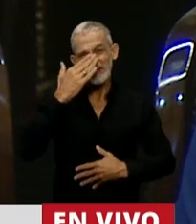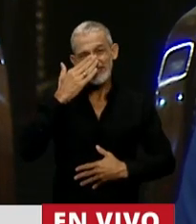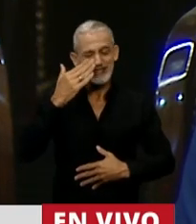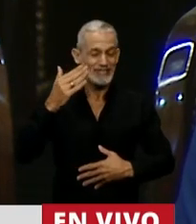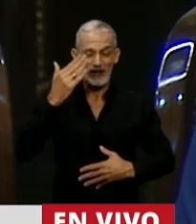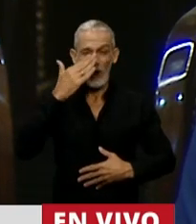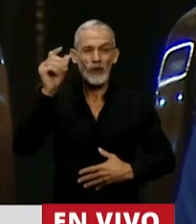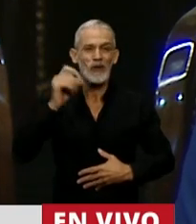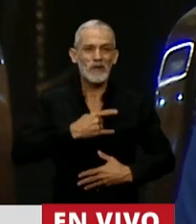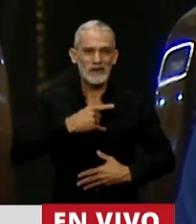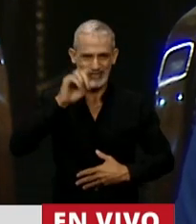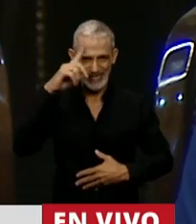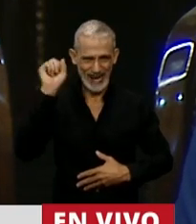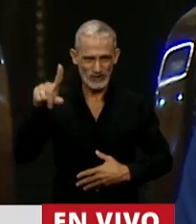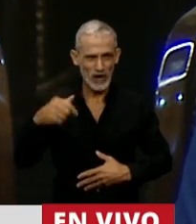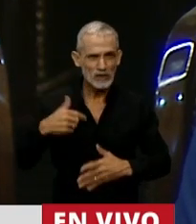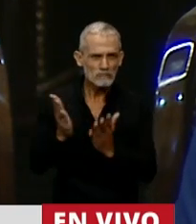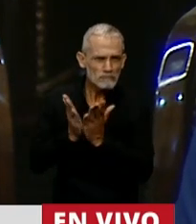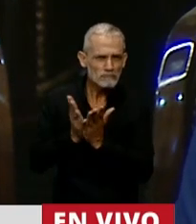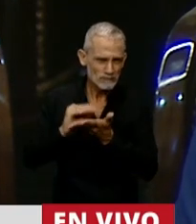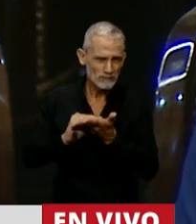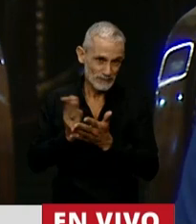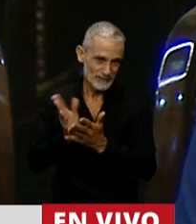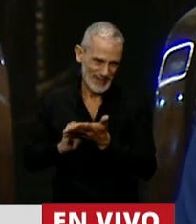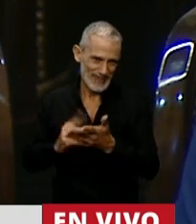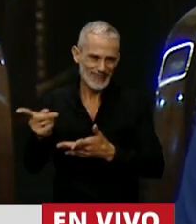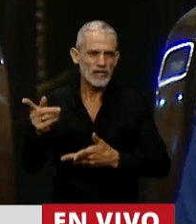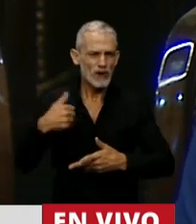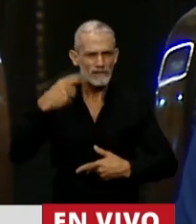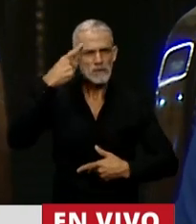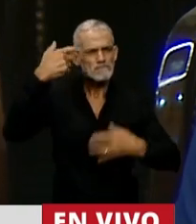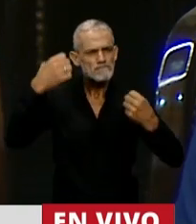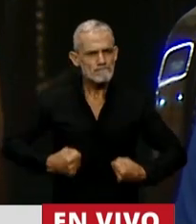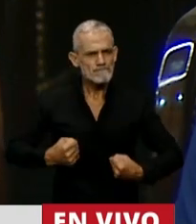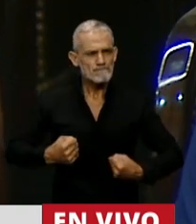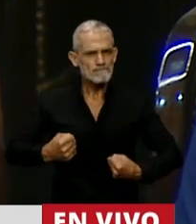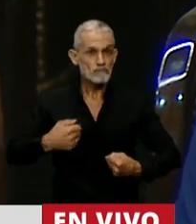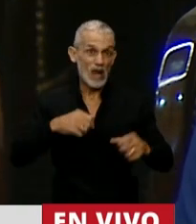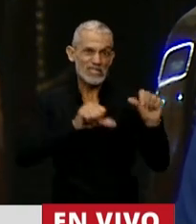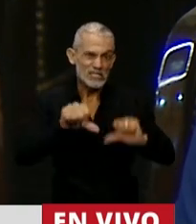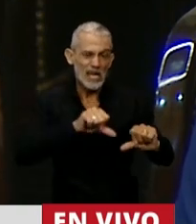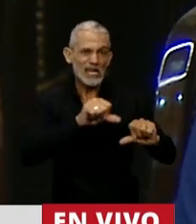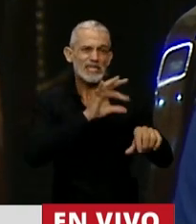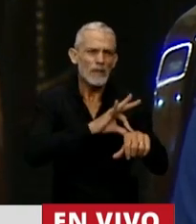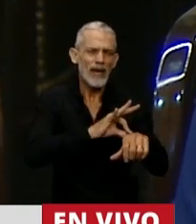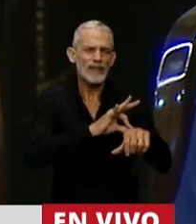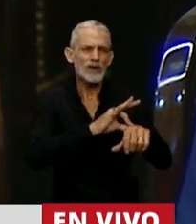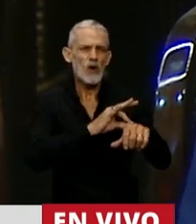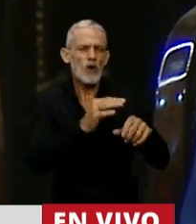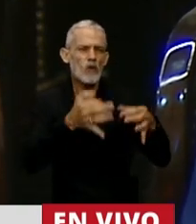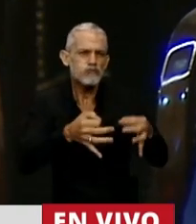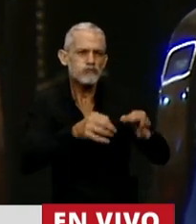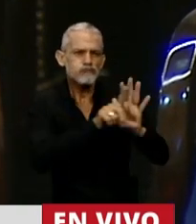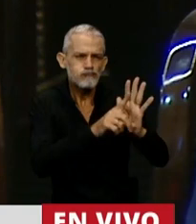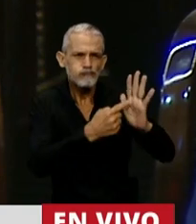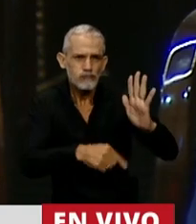Córdoba, había tomado una convicción, había creado una convicción basada en la ciencia médica y jurídica con relación a